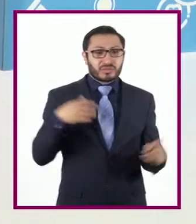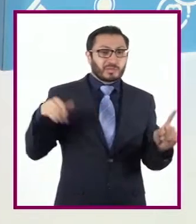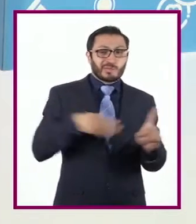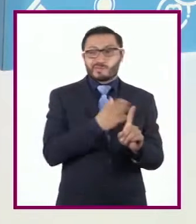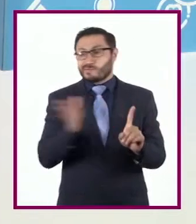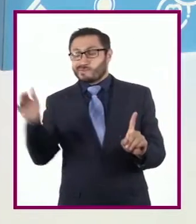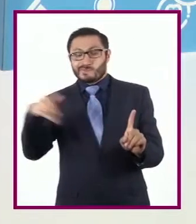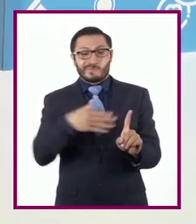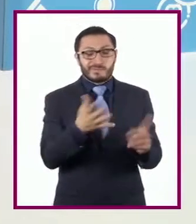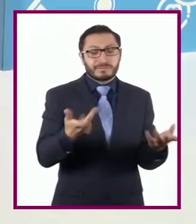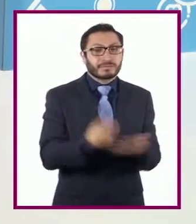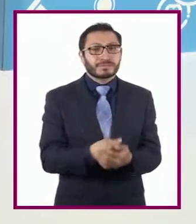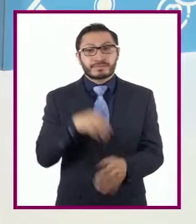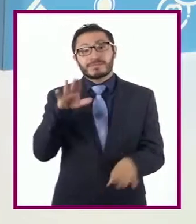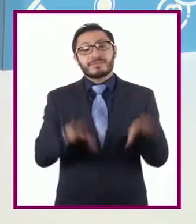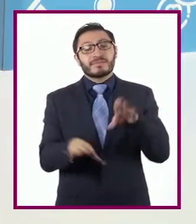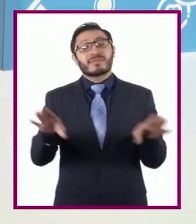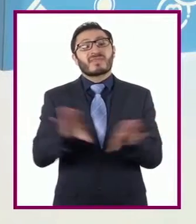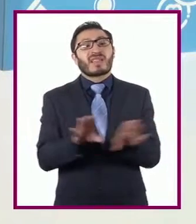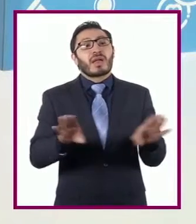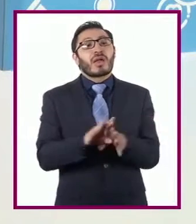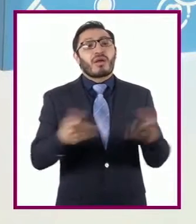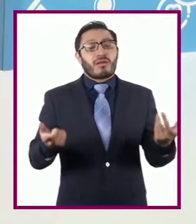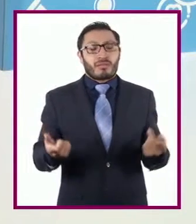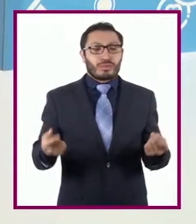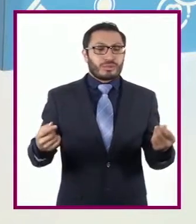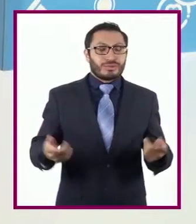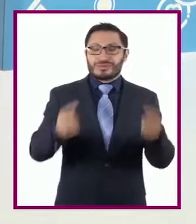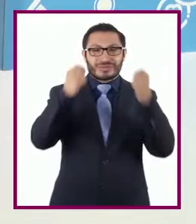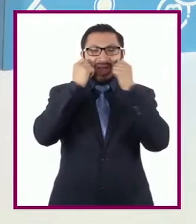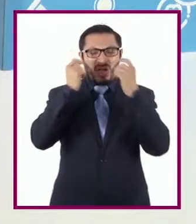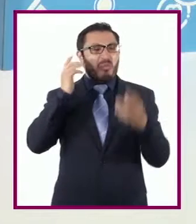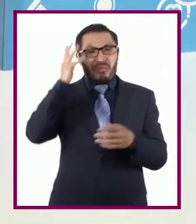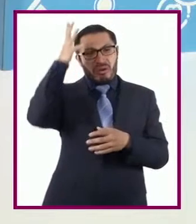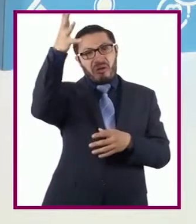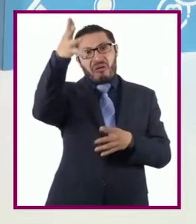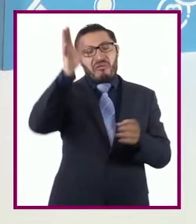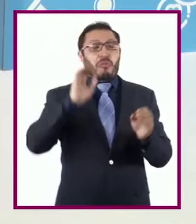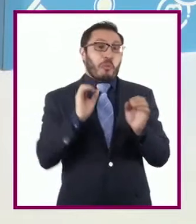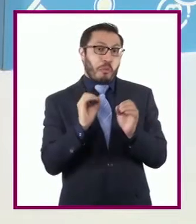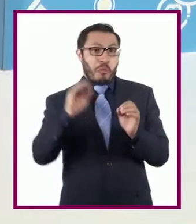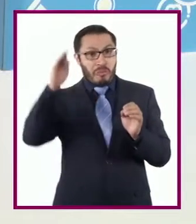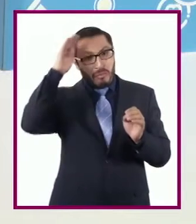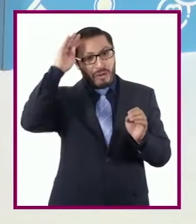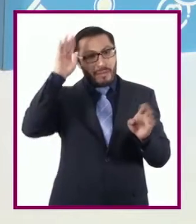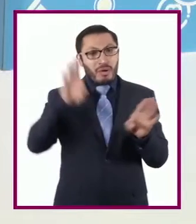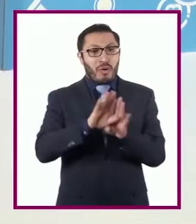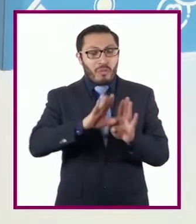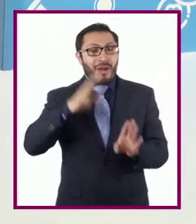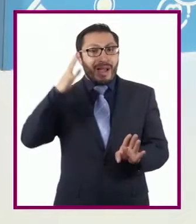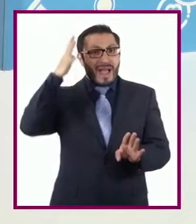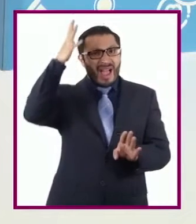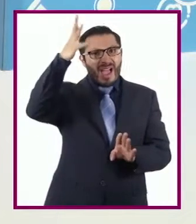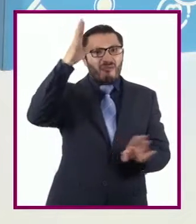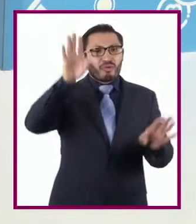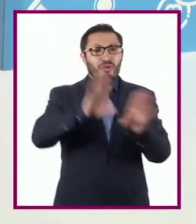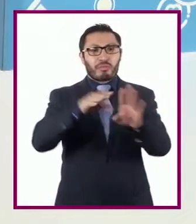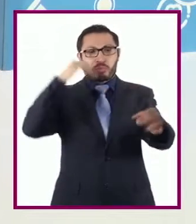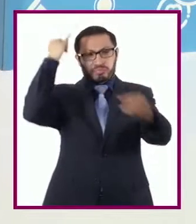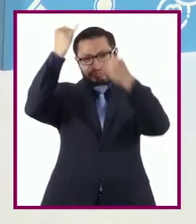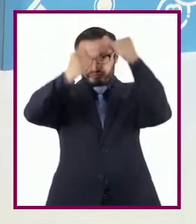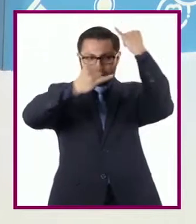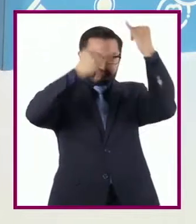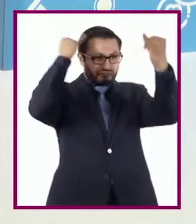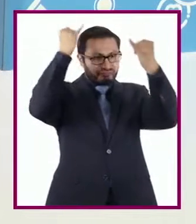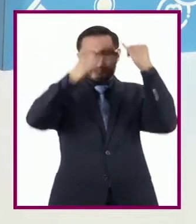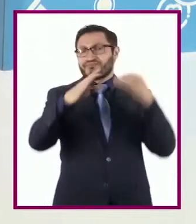En ocasiones, vivimos el presente sin que nos importe el futuro, o pensamos que el futuro es muy fantasioso e imposible